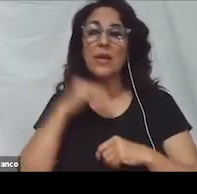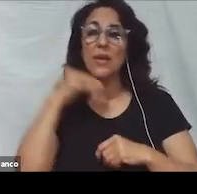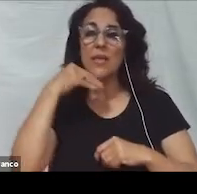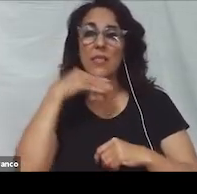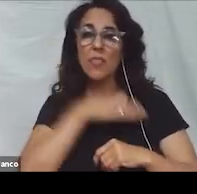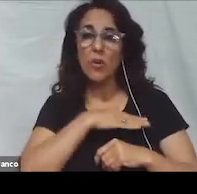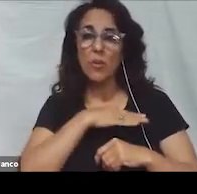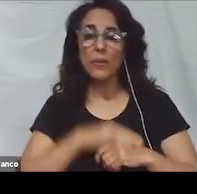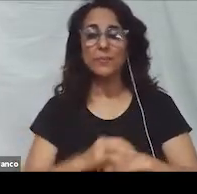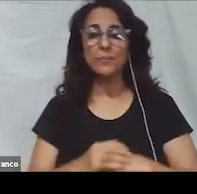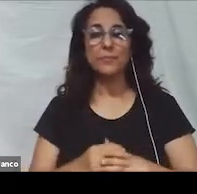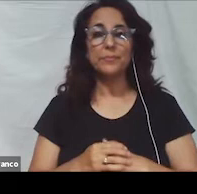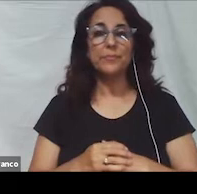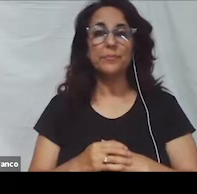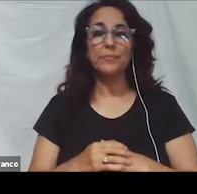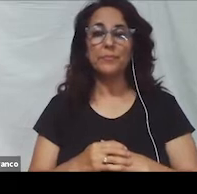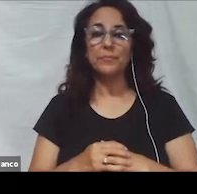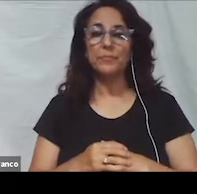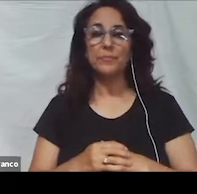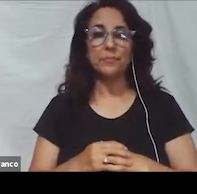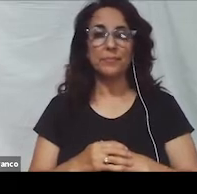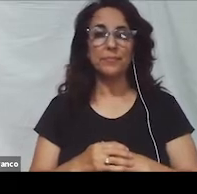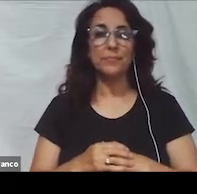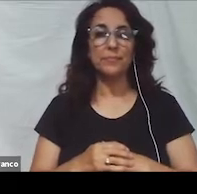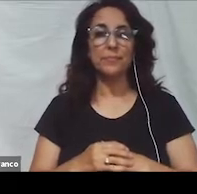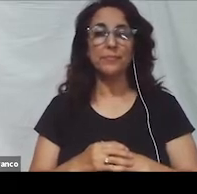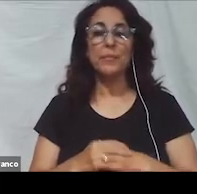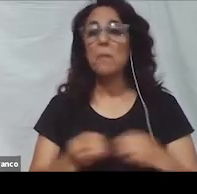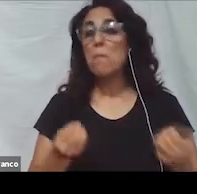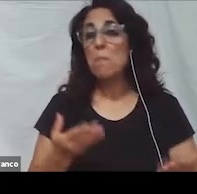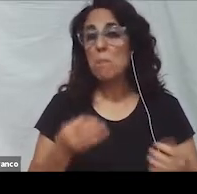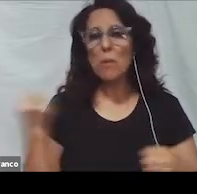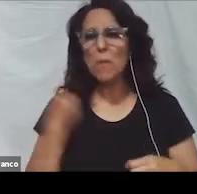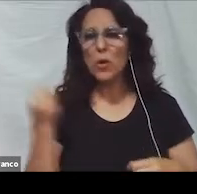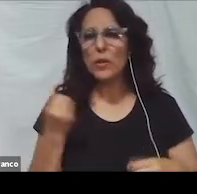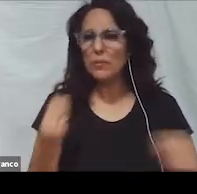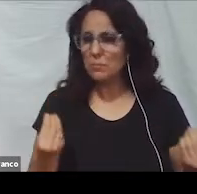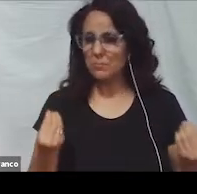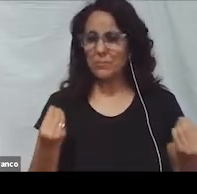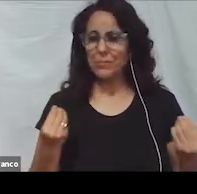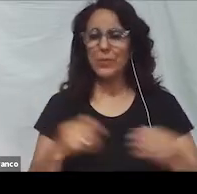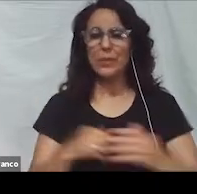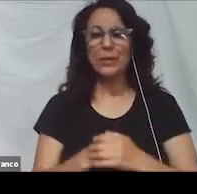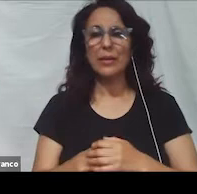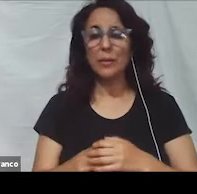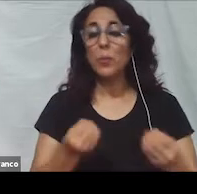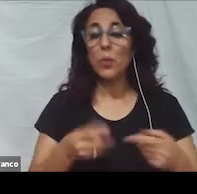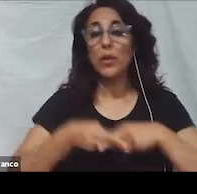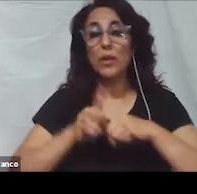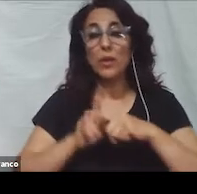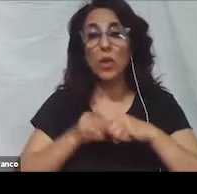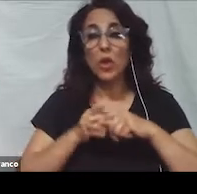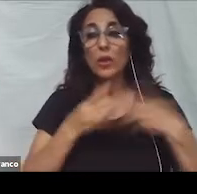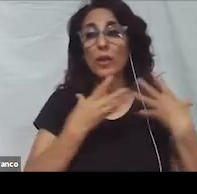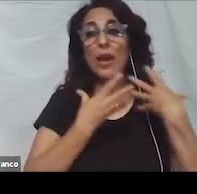indica el idioma que vamos a utilizar en nuestro código. Y uno dice, bueno, pero ¿por qué es importante esto? Bueno, las